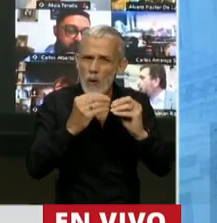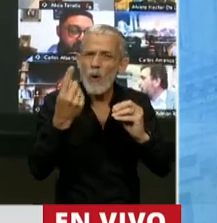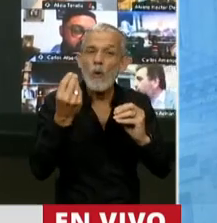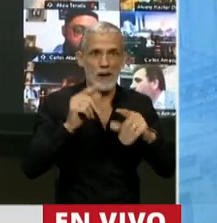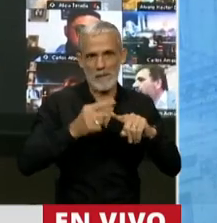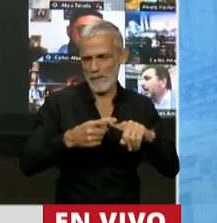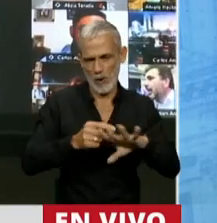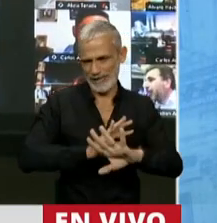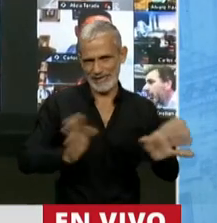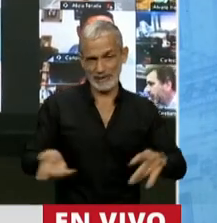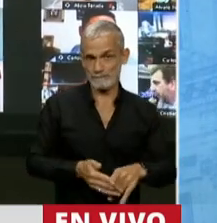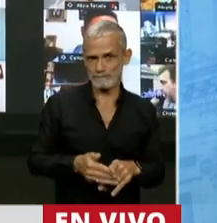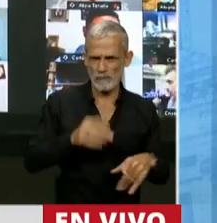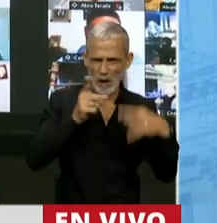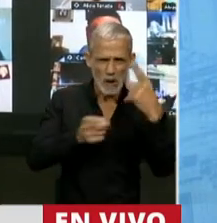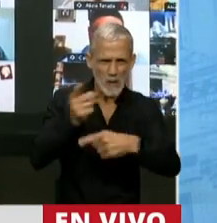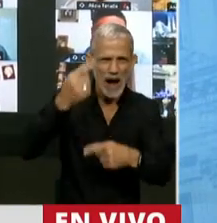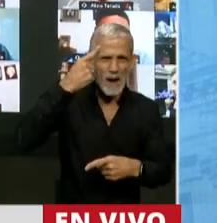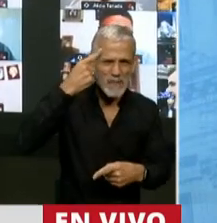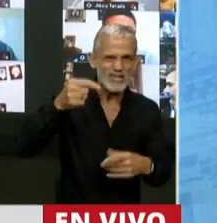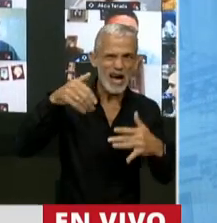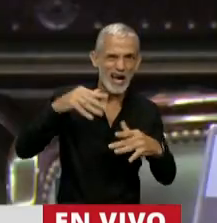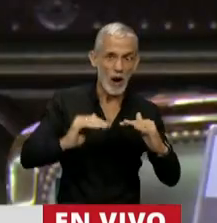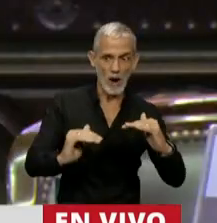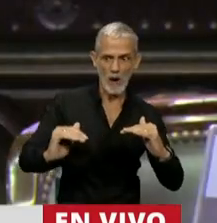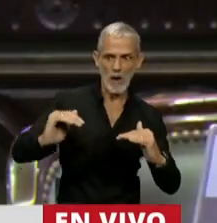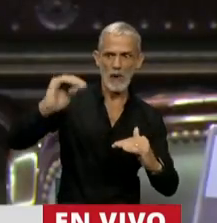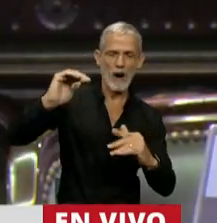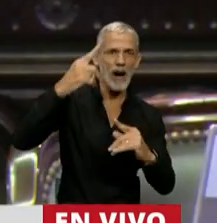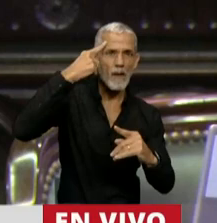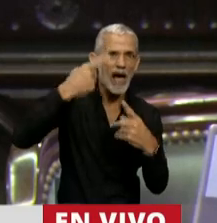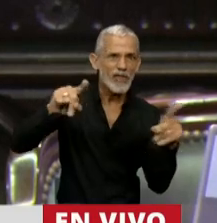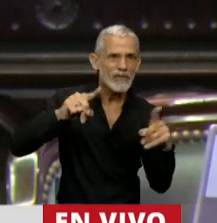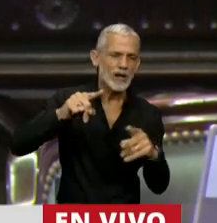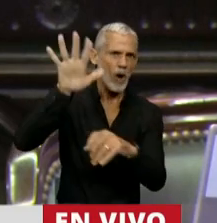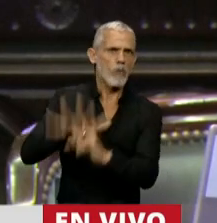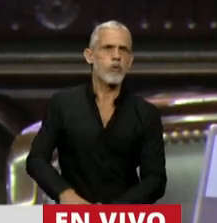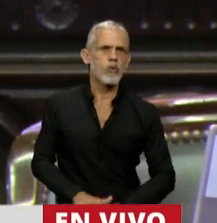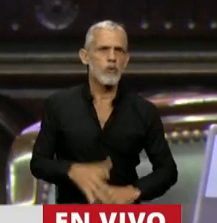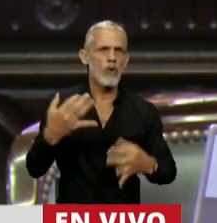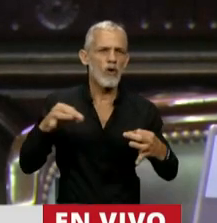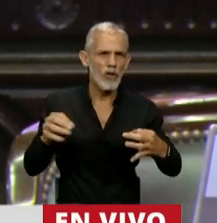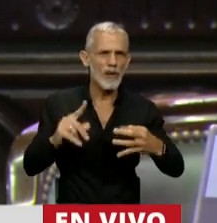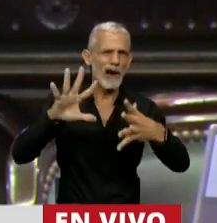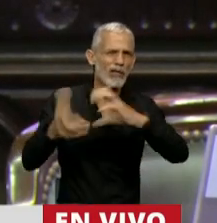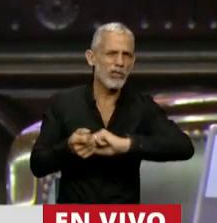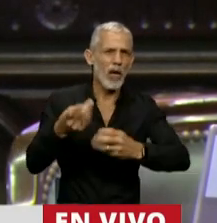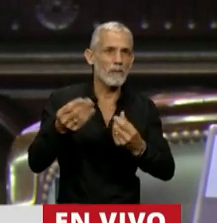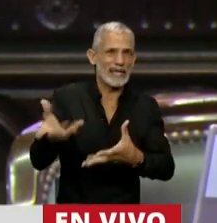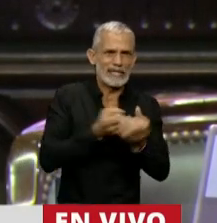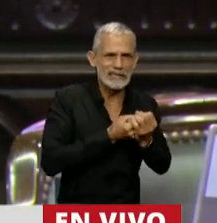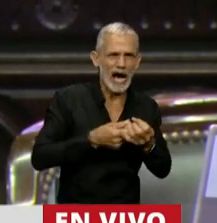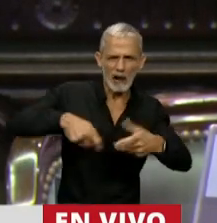es política, que es a todo aquel que piense, que crezca, sin pensar como ustedes, hay que atacarlo, hay que desfinanciarlo, hay